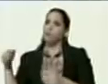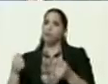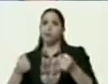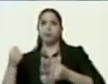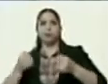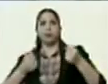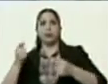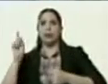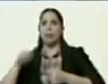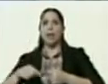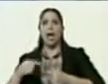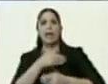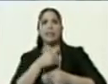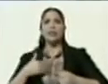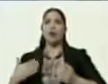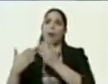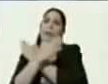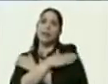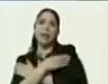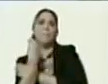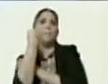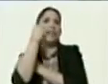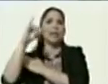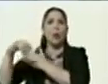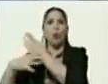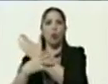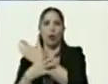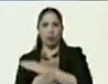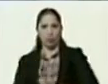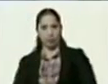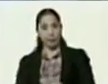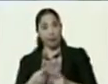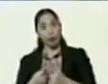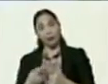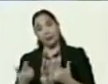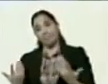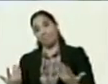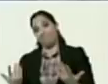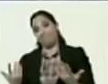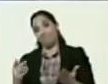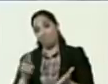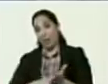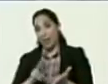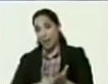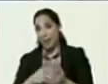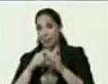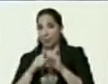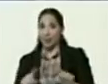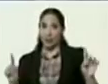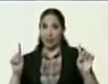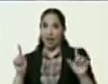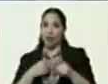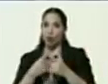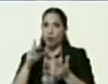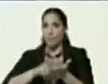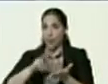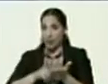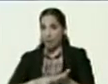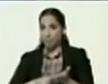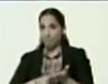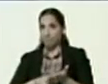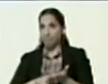y quiso abrazar y besar a Juan Guaidó. Pero la realidad es muy distinta. Y la realidad está contenida